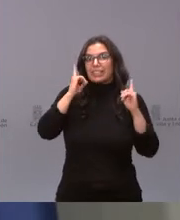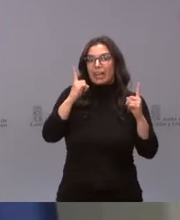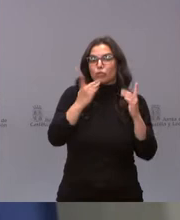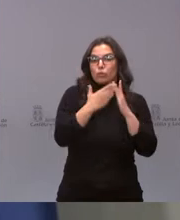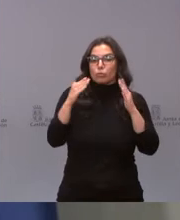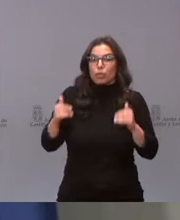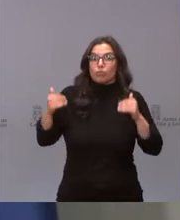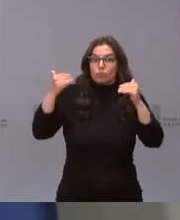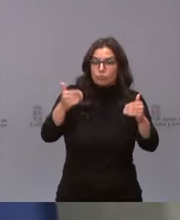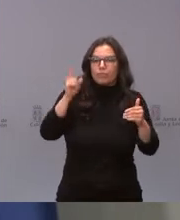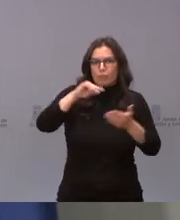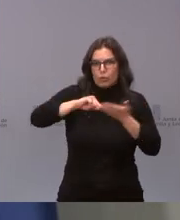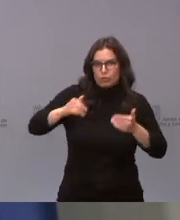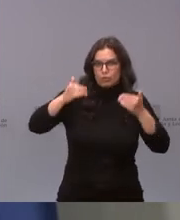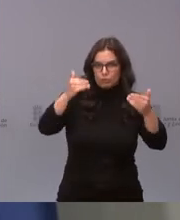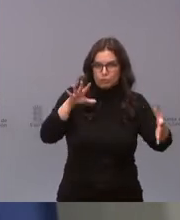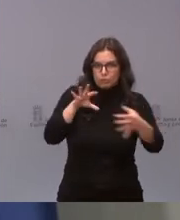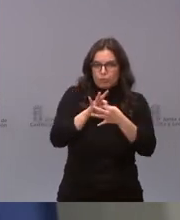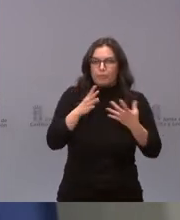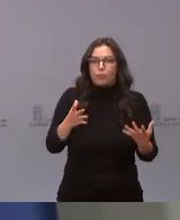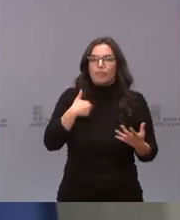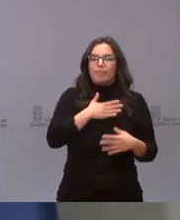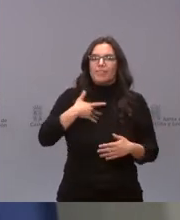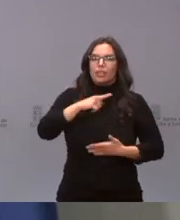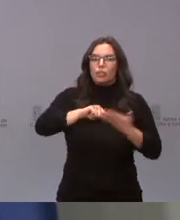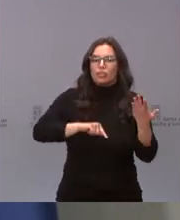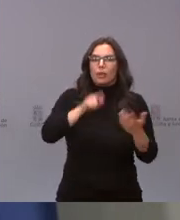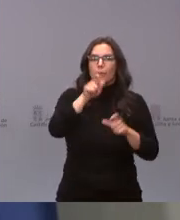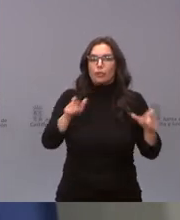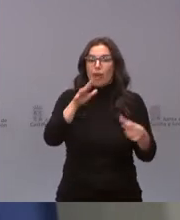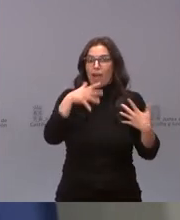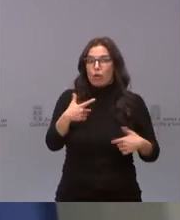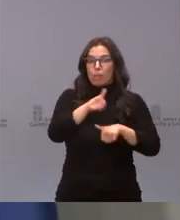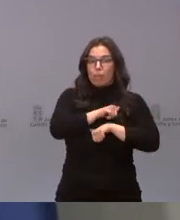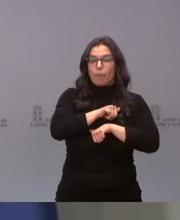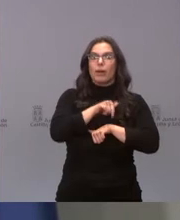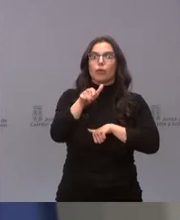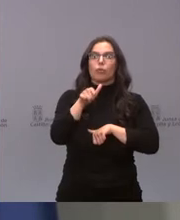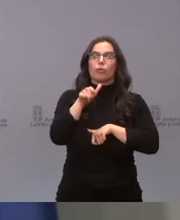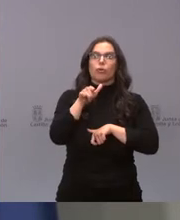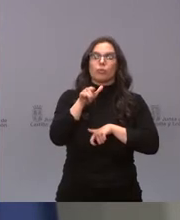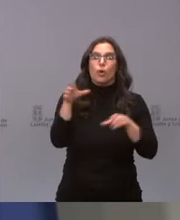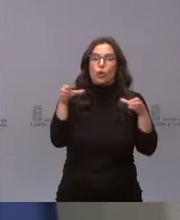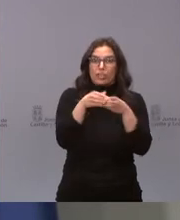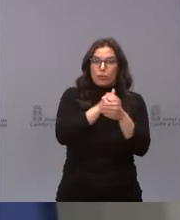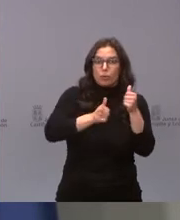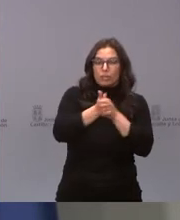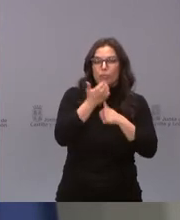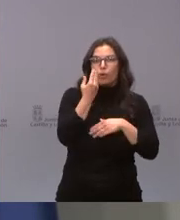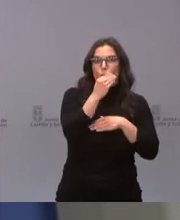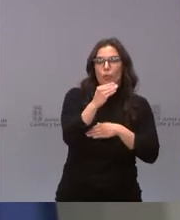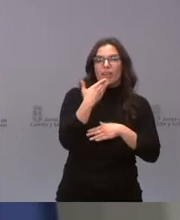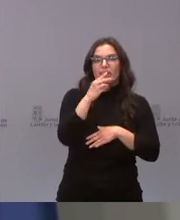también la exposición. Se pretende contratar a personas desempleadas pertenecientes a los colectivos prioritarios como jóvenes